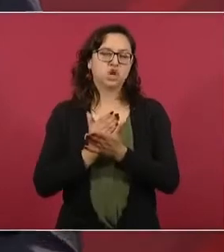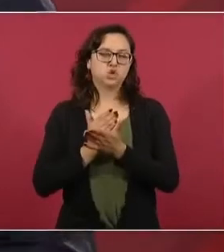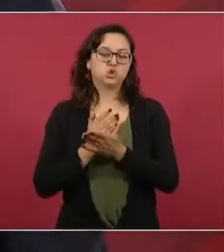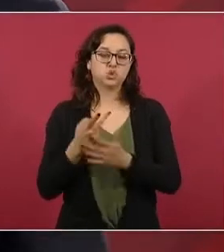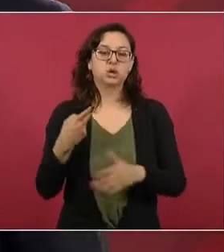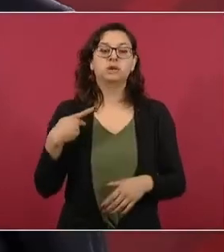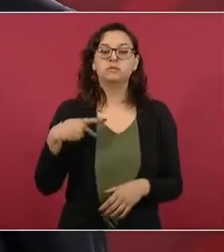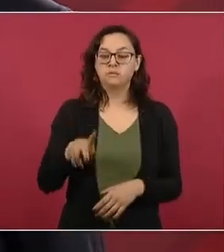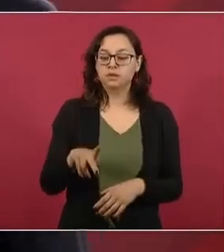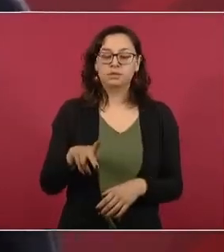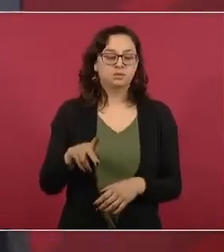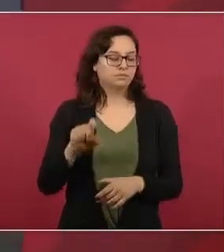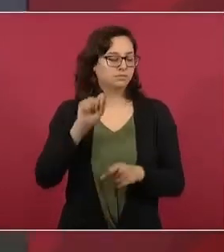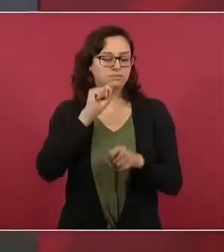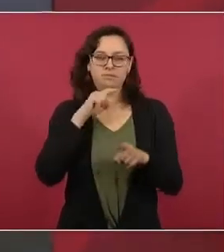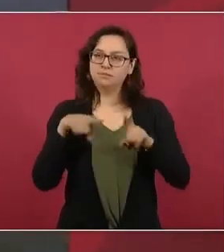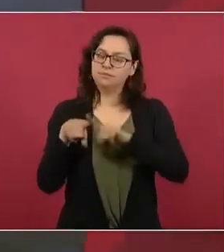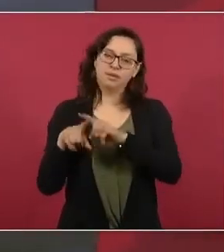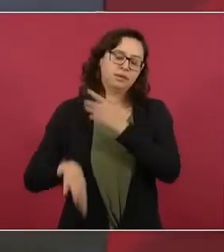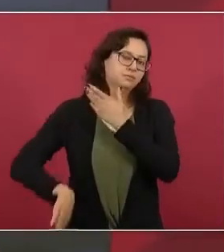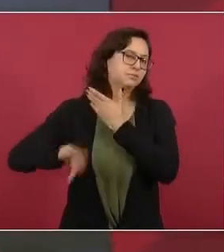un rechazo hacia nosotros.